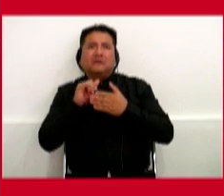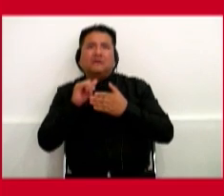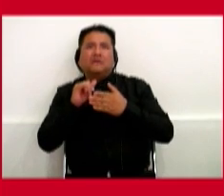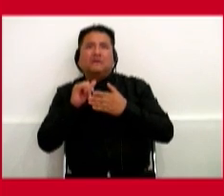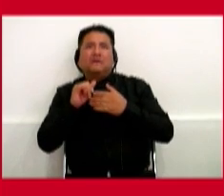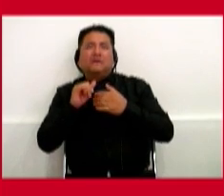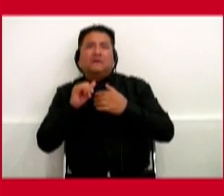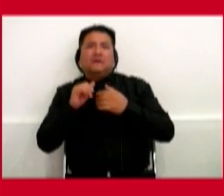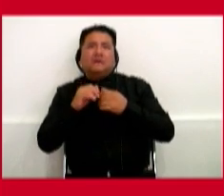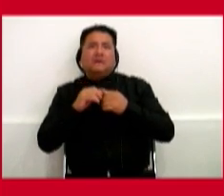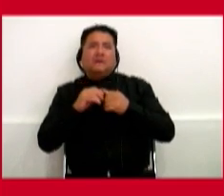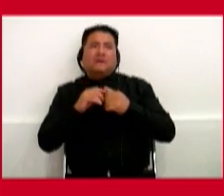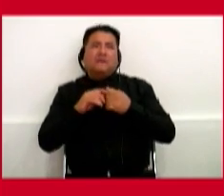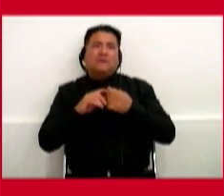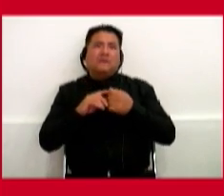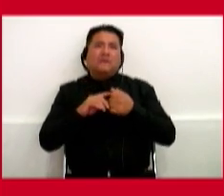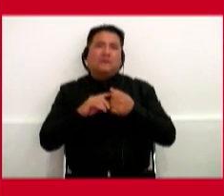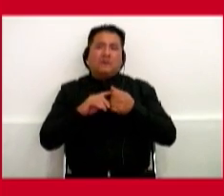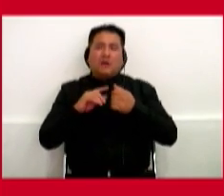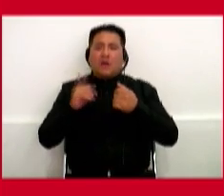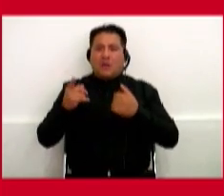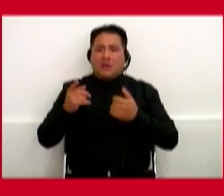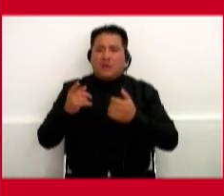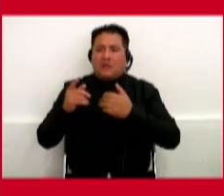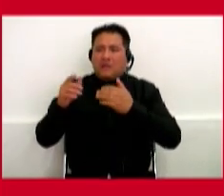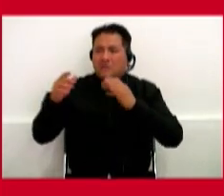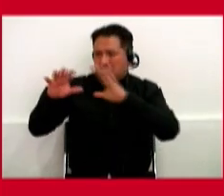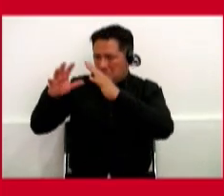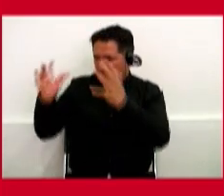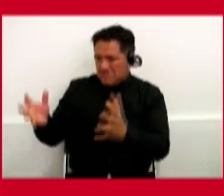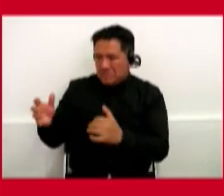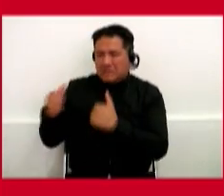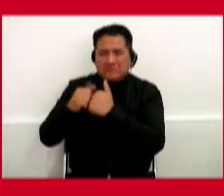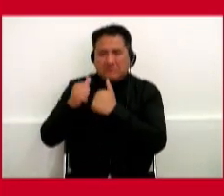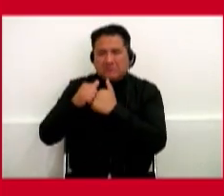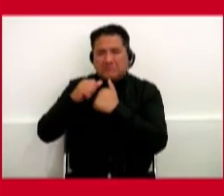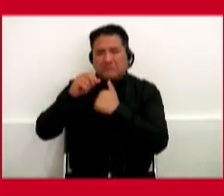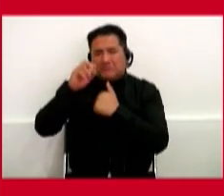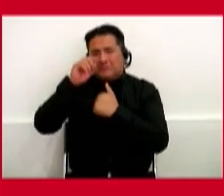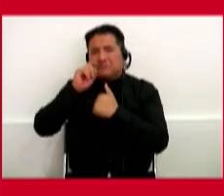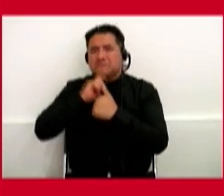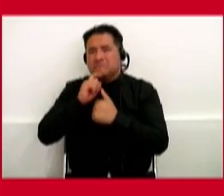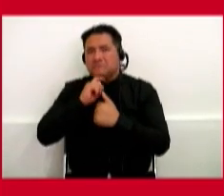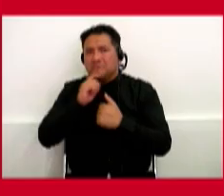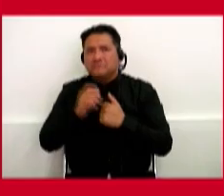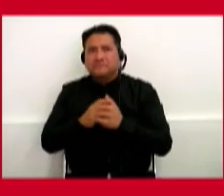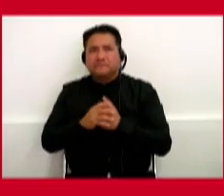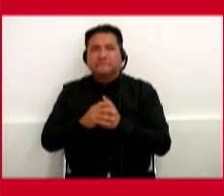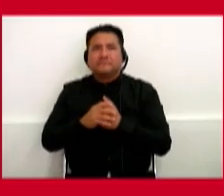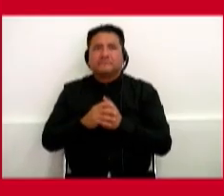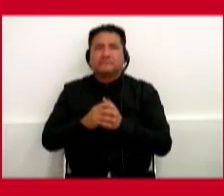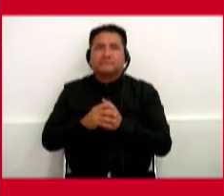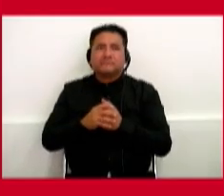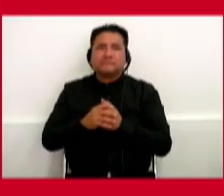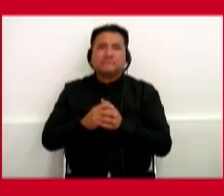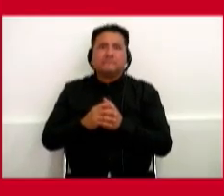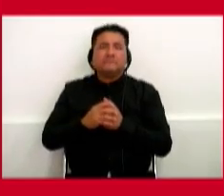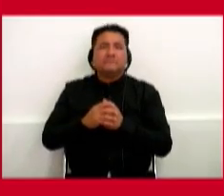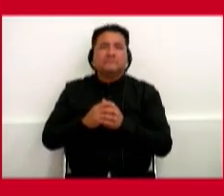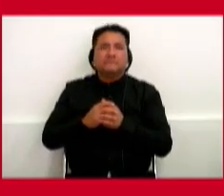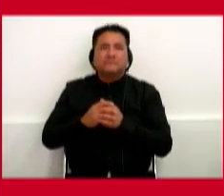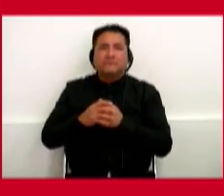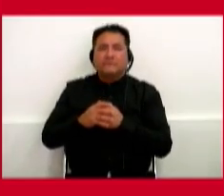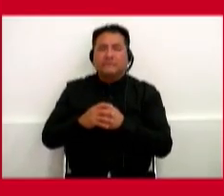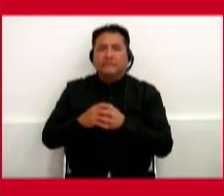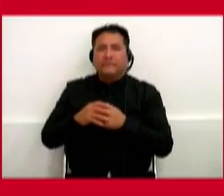bosamiento que tenía el cuerpo mineralizado. Y en este tema también se buscaba aumentar el valor, dado que el NPV del proyecto no era el que estaba buscando